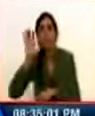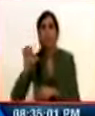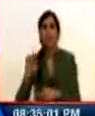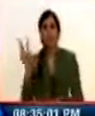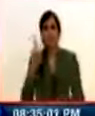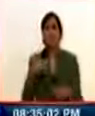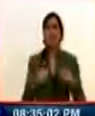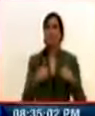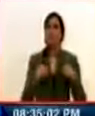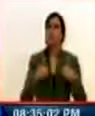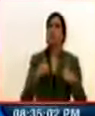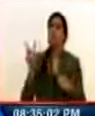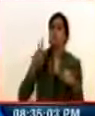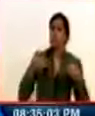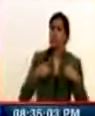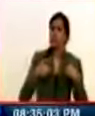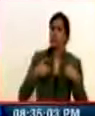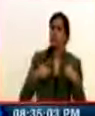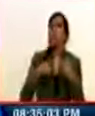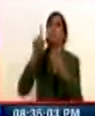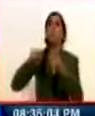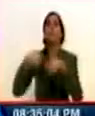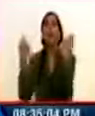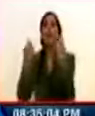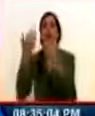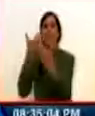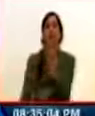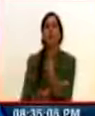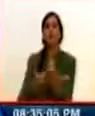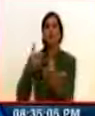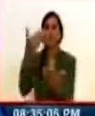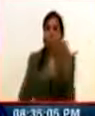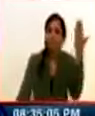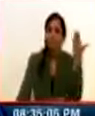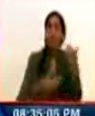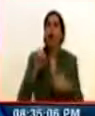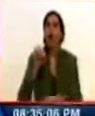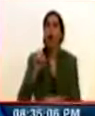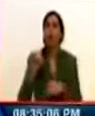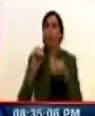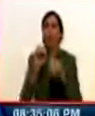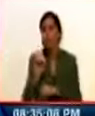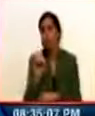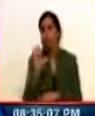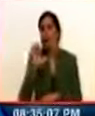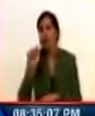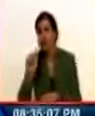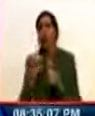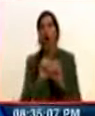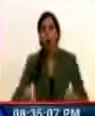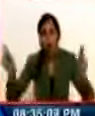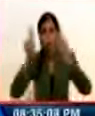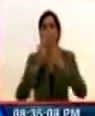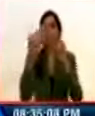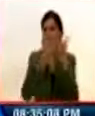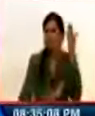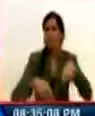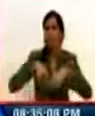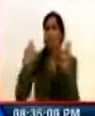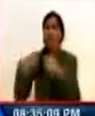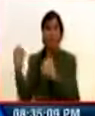de esa agresión. Es violatoria la Carta de las Naciones Unidas, viola los principios y propósitos de las Naciones Unidas. Pero